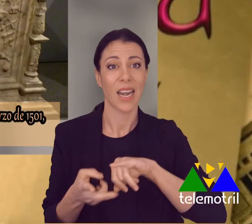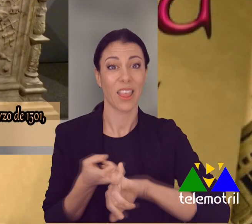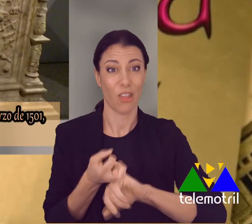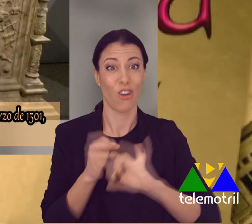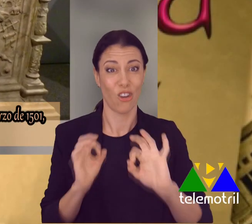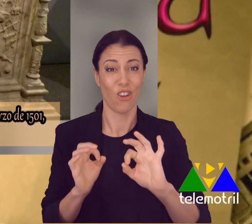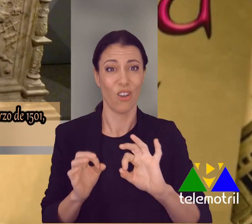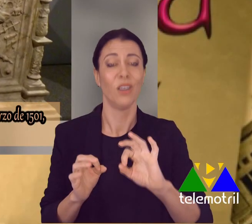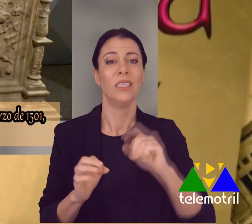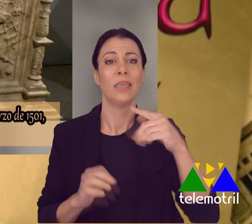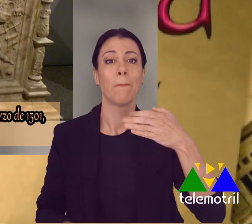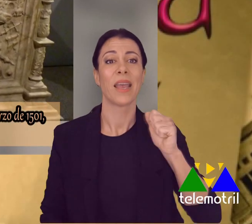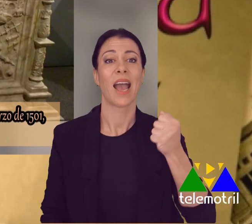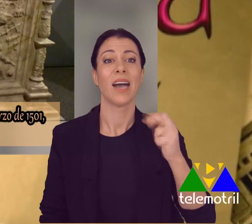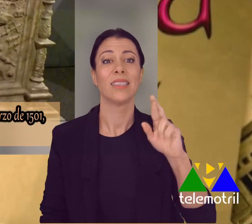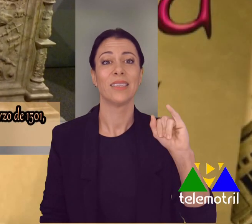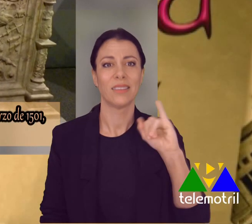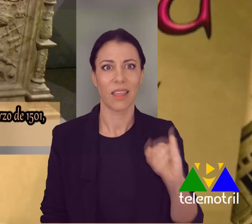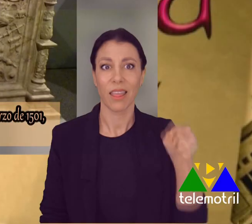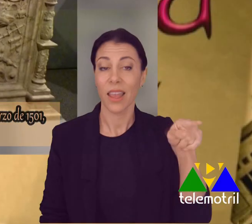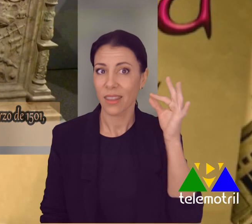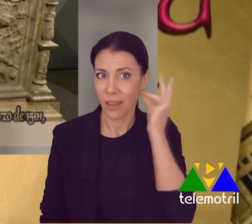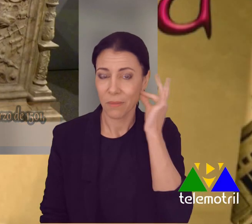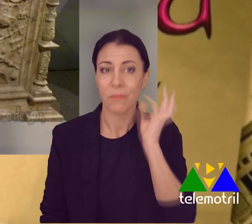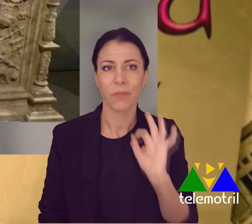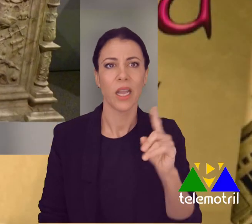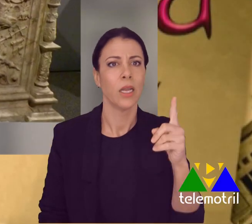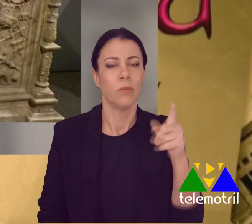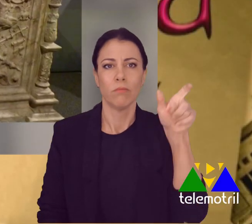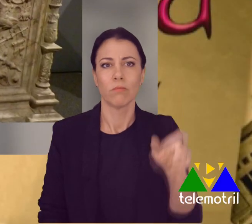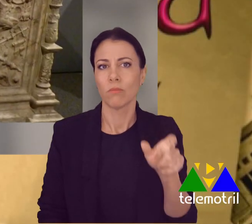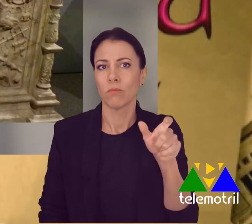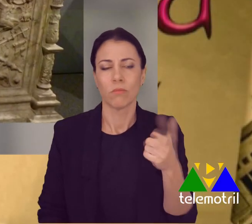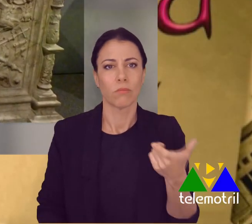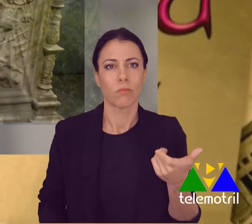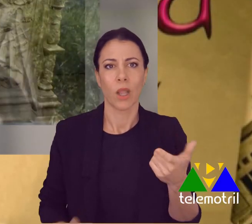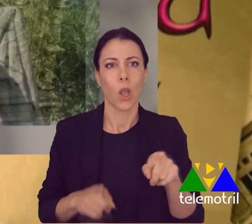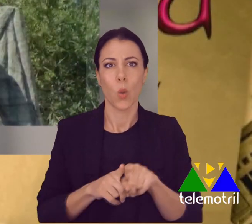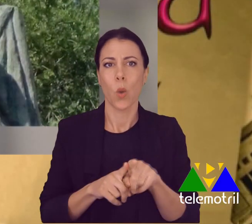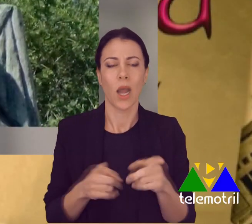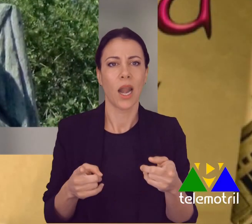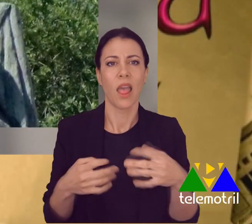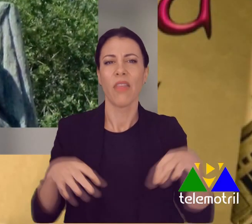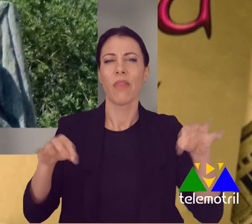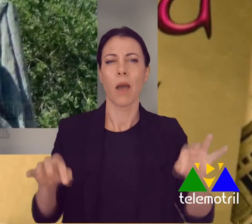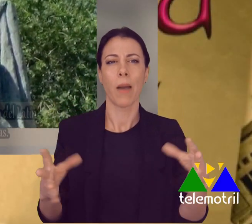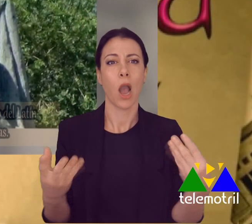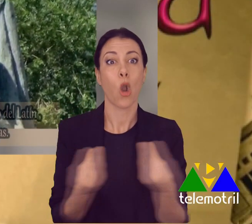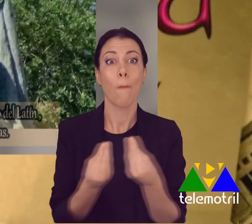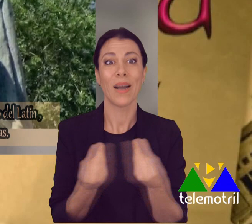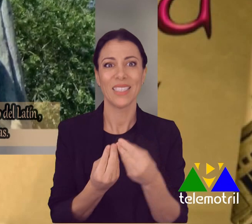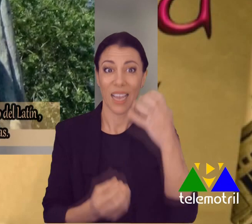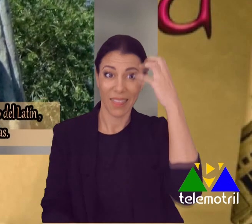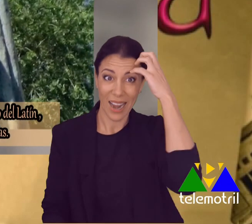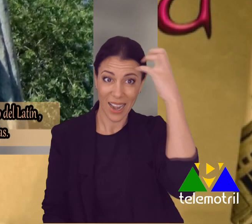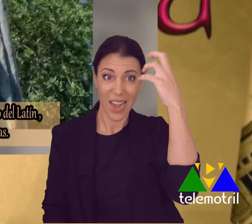latina, de Beatriz Galindo. Ella era como una dama de compañía de la reina católica,